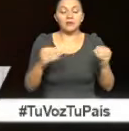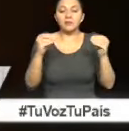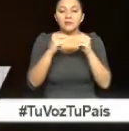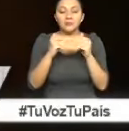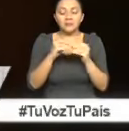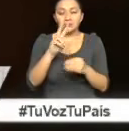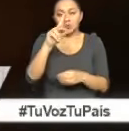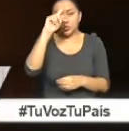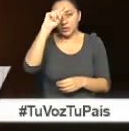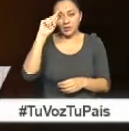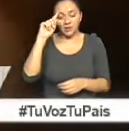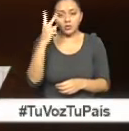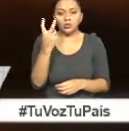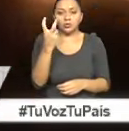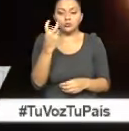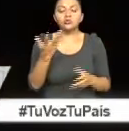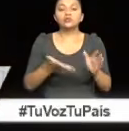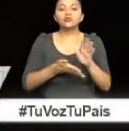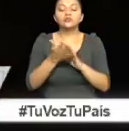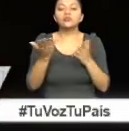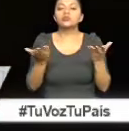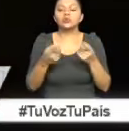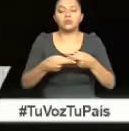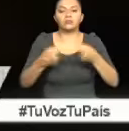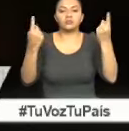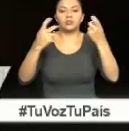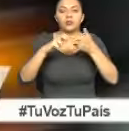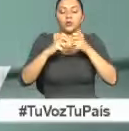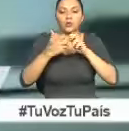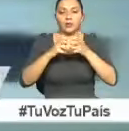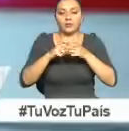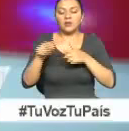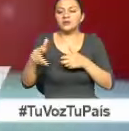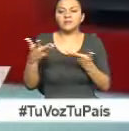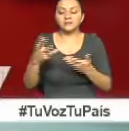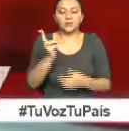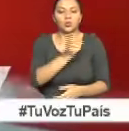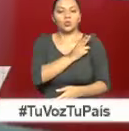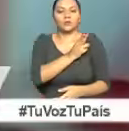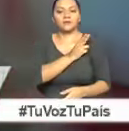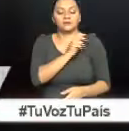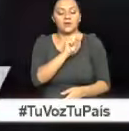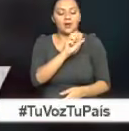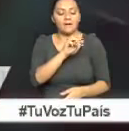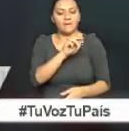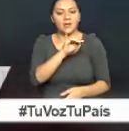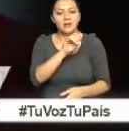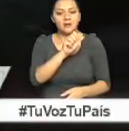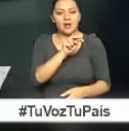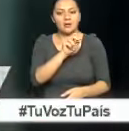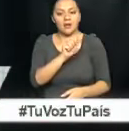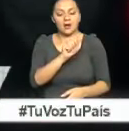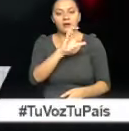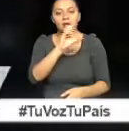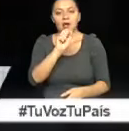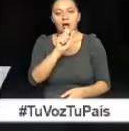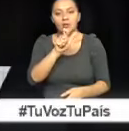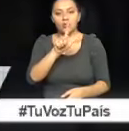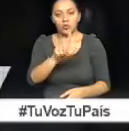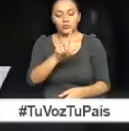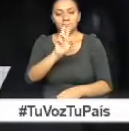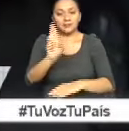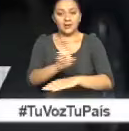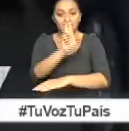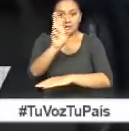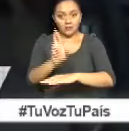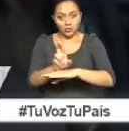resultan heridos en un ataque llevado a cabo por supuestos insurgentes en la Universidad Americana de Kabul. El rector del centro